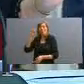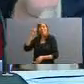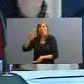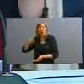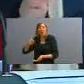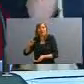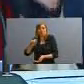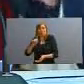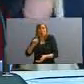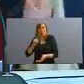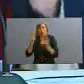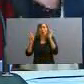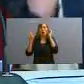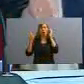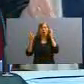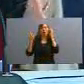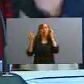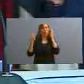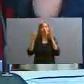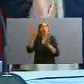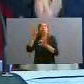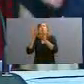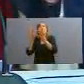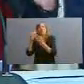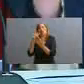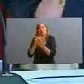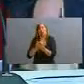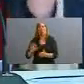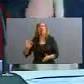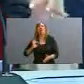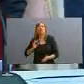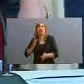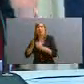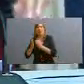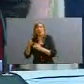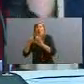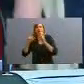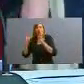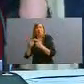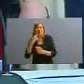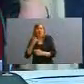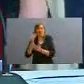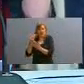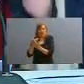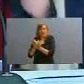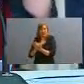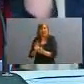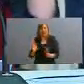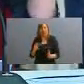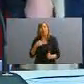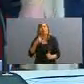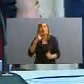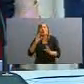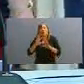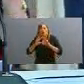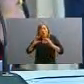jueces se eligen por los mecanismos de selección, exámenes que determinará el Consejo de la Magistratura. Estoy hablando